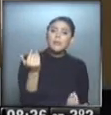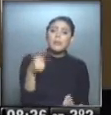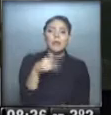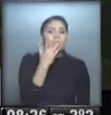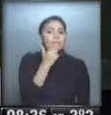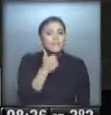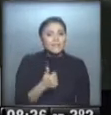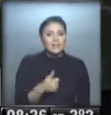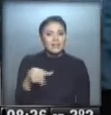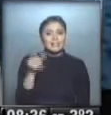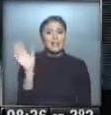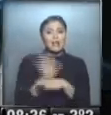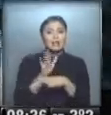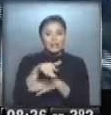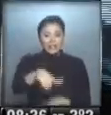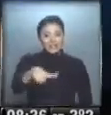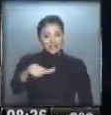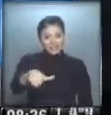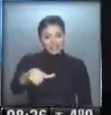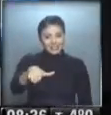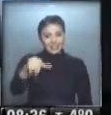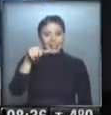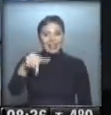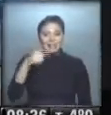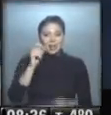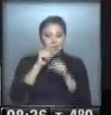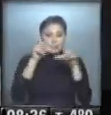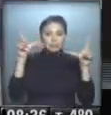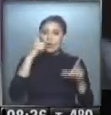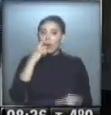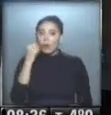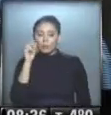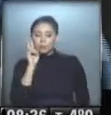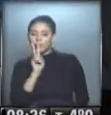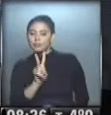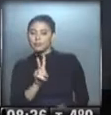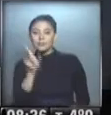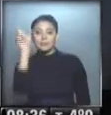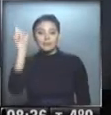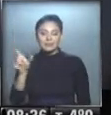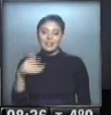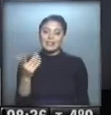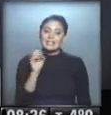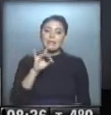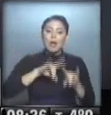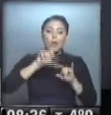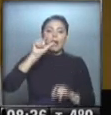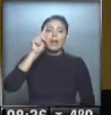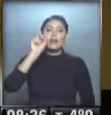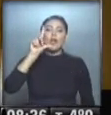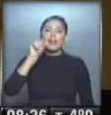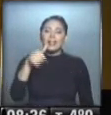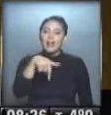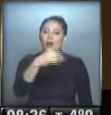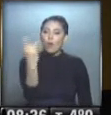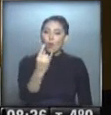se enamoró. Ella interpreta a esa pequeña que es la que despierta la admiración y la que llama la atención de Mengele. Se llama Guacolda, a partir de este